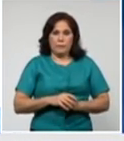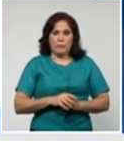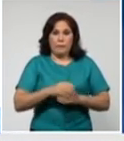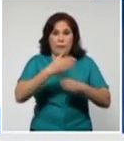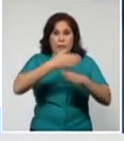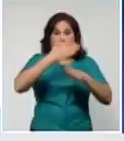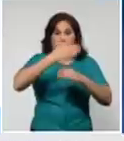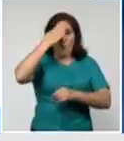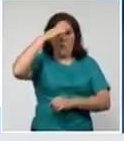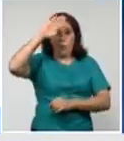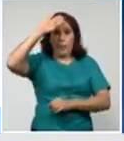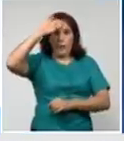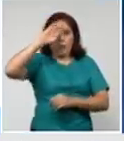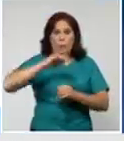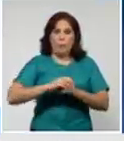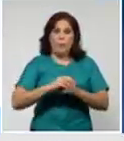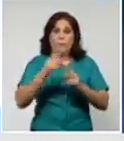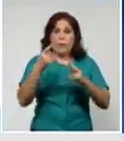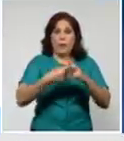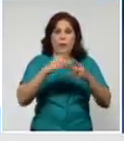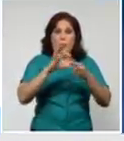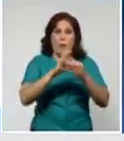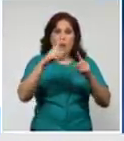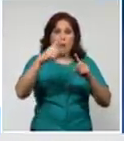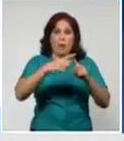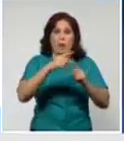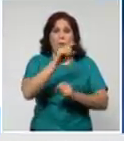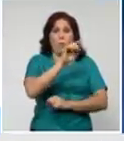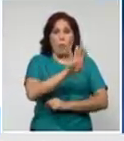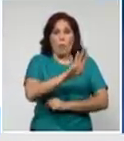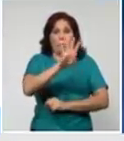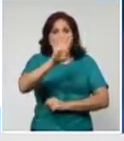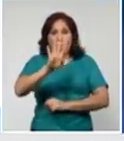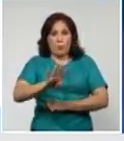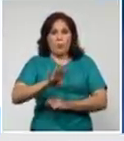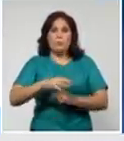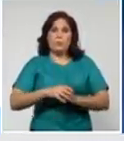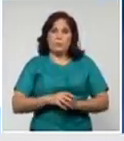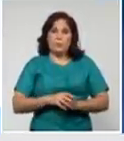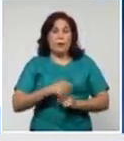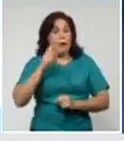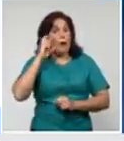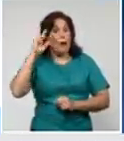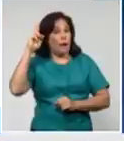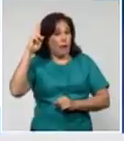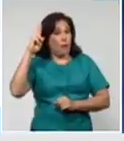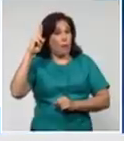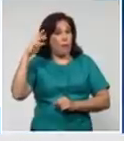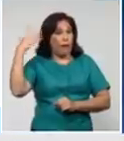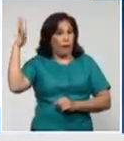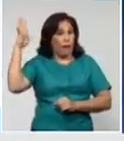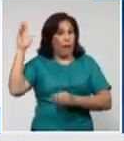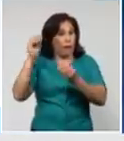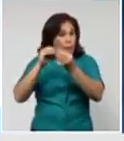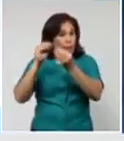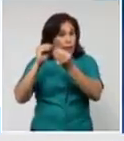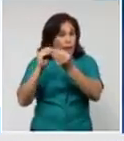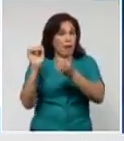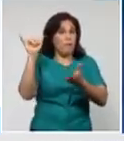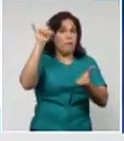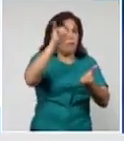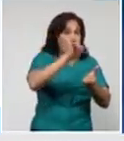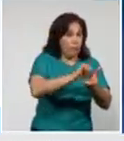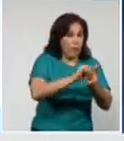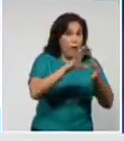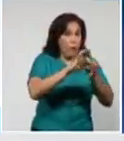de Cuba y Guantánamo con 4 cada uno. Claro, los 4 de Santiago y los 4